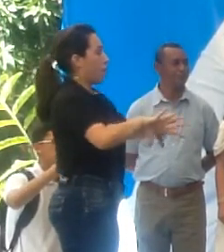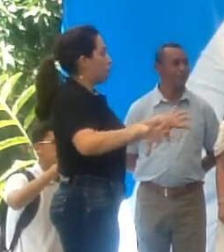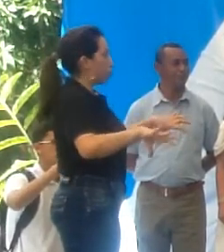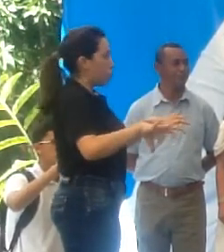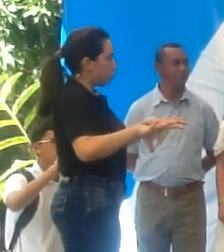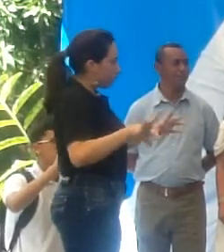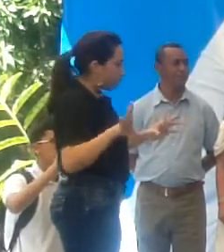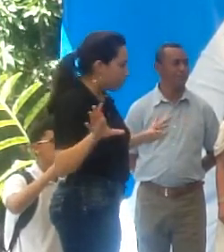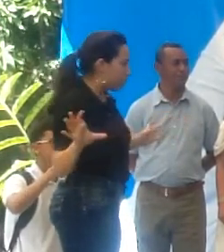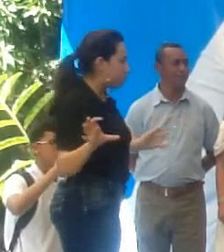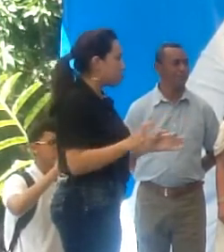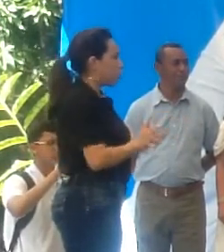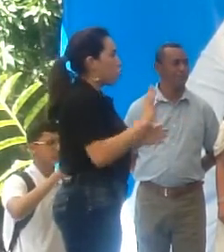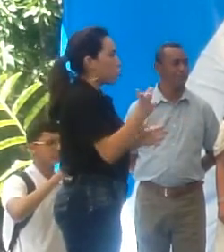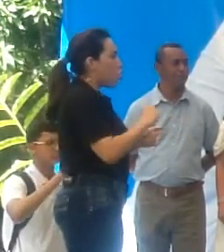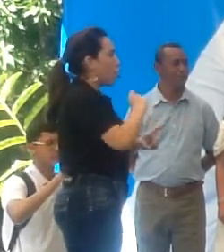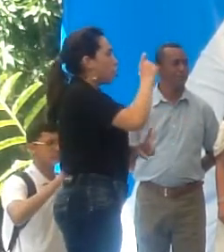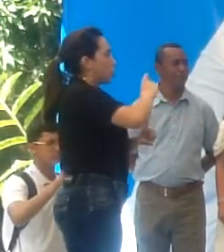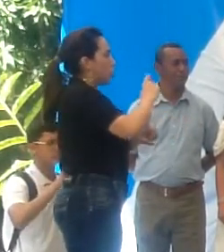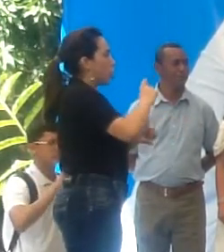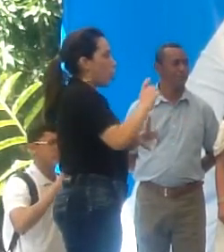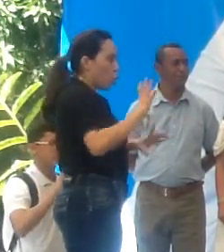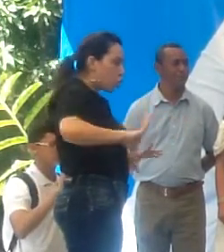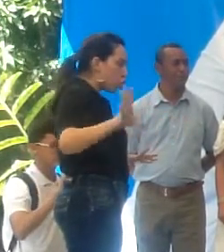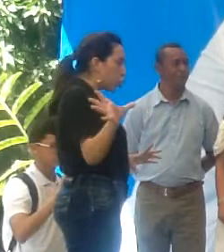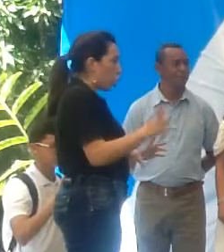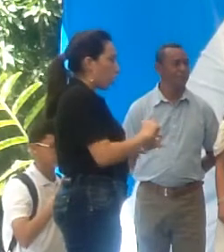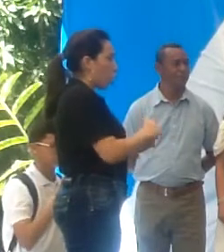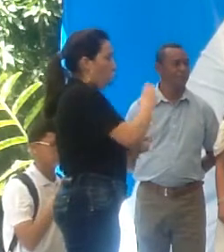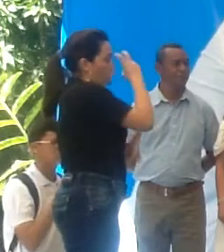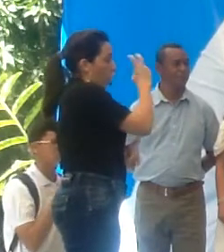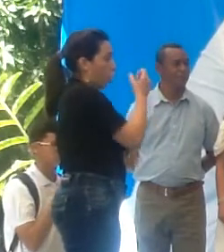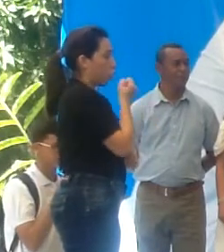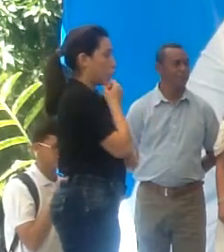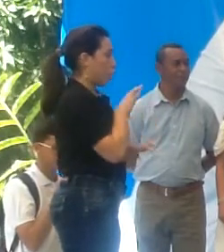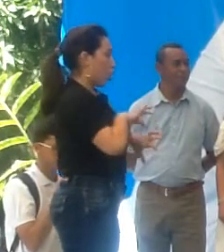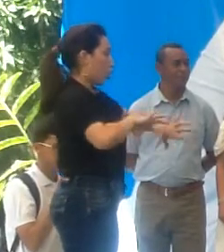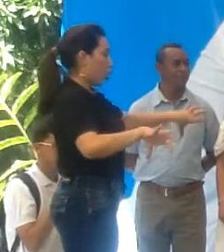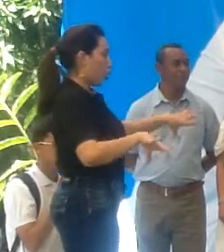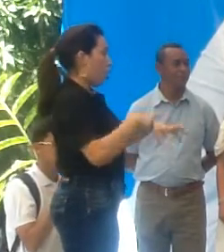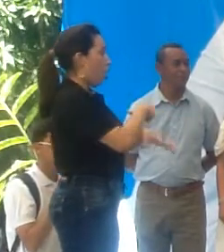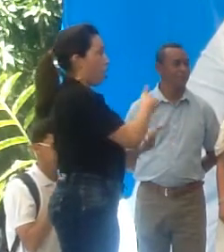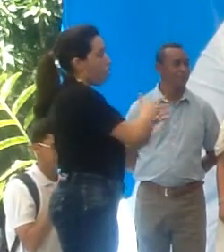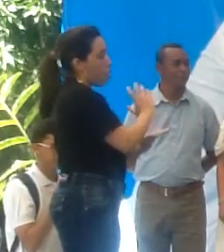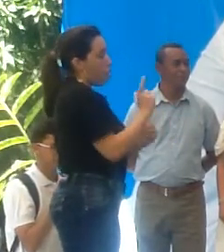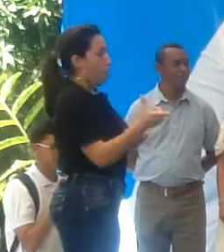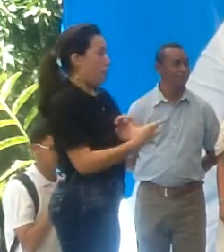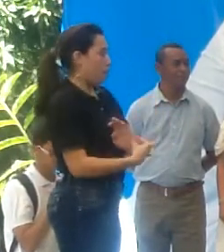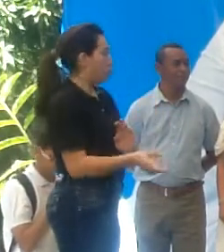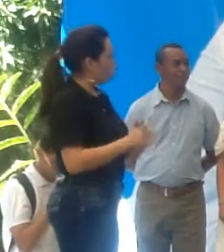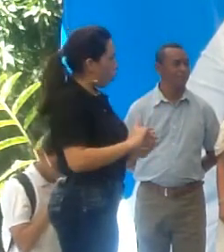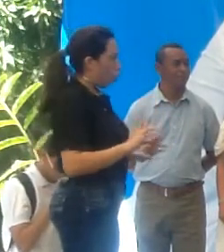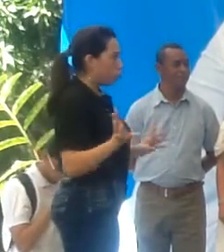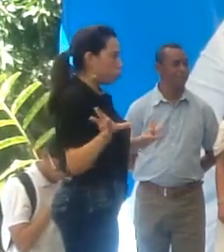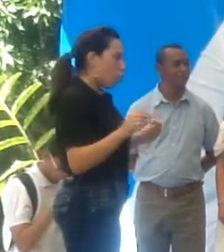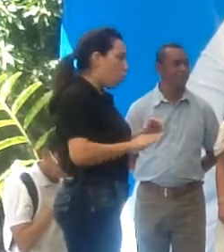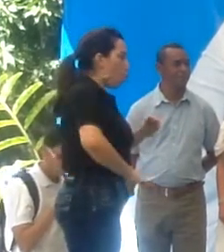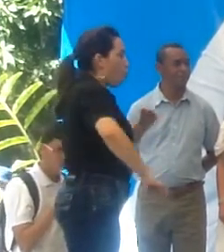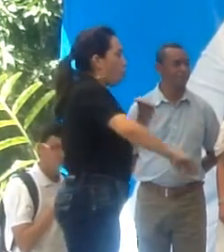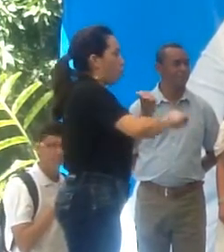Son todos cienagueros, somos todos cienagueros. Se va a reducir inmediatamente los